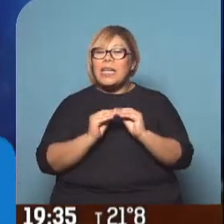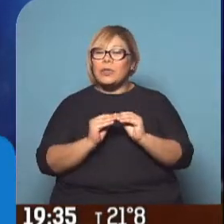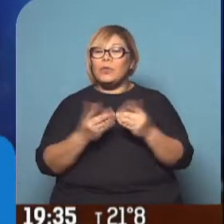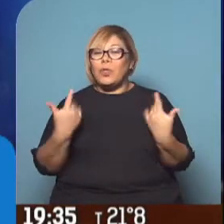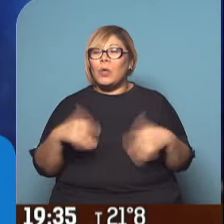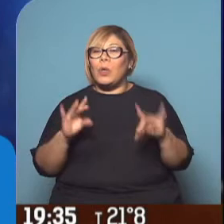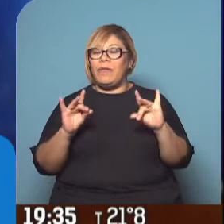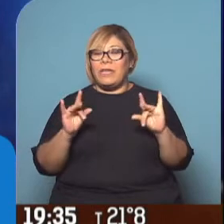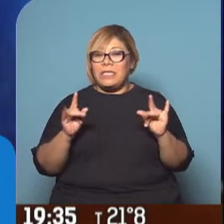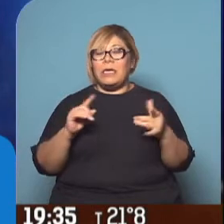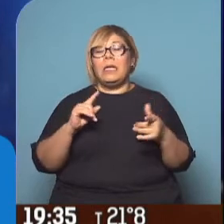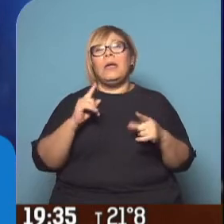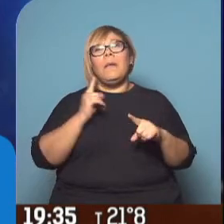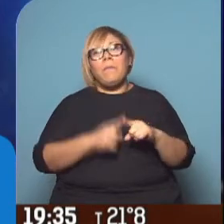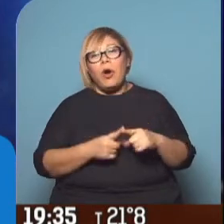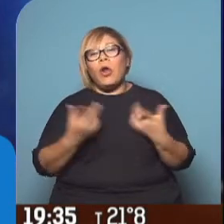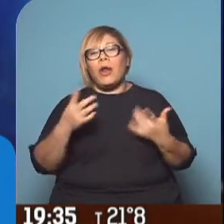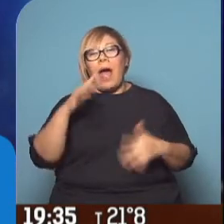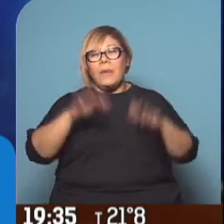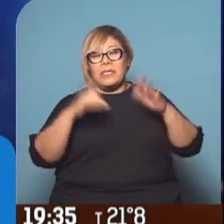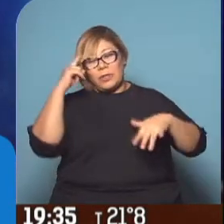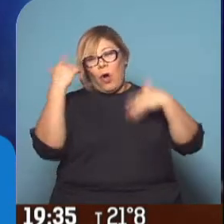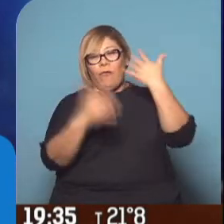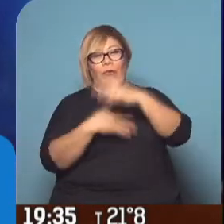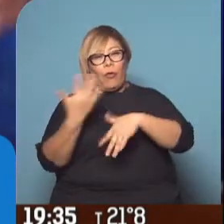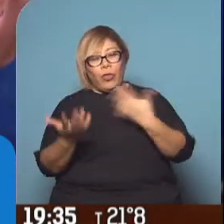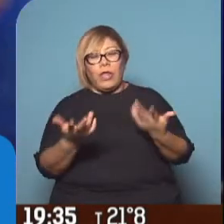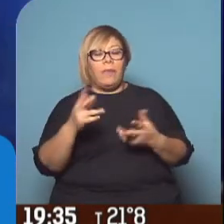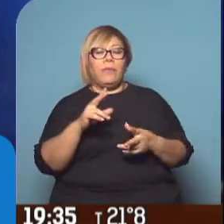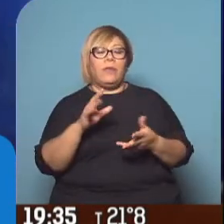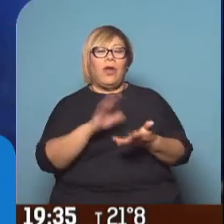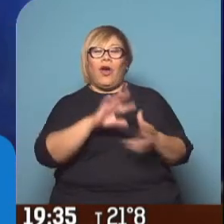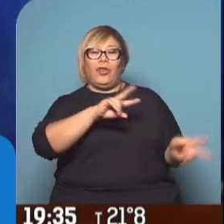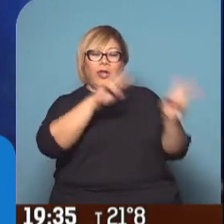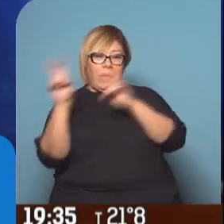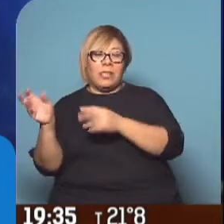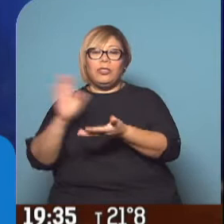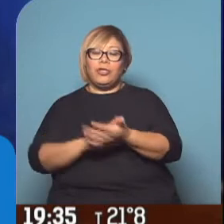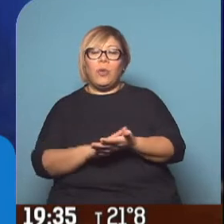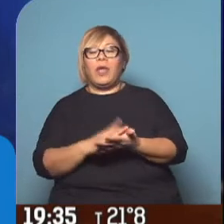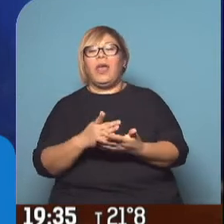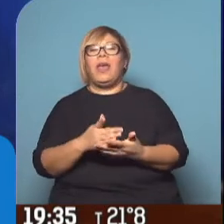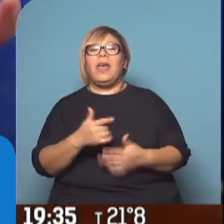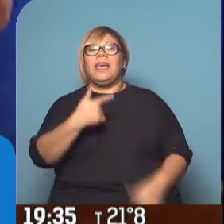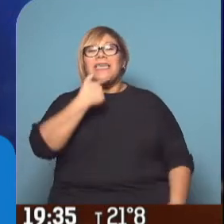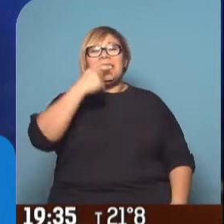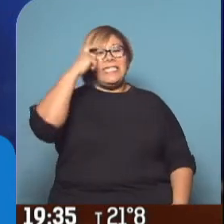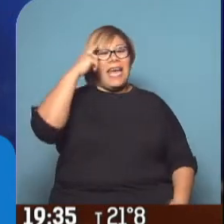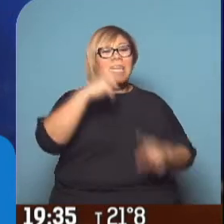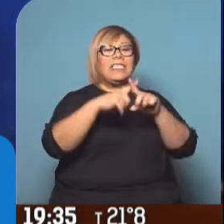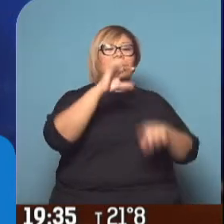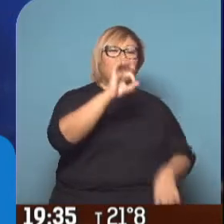se confunden a veces cuestiones con respecto al sexo y al género. Exacto. Uno es una incidencia claramente biológica, otra